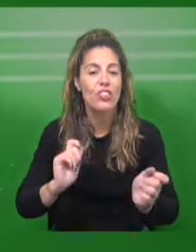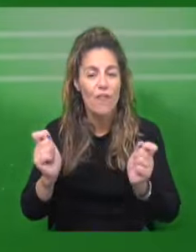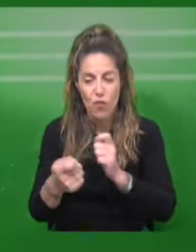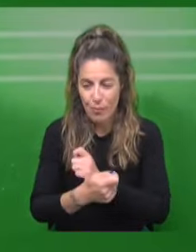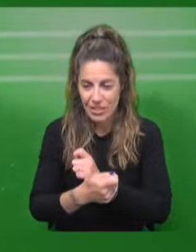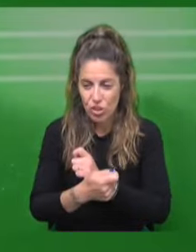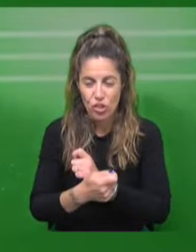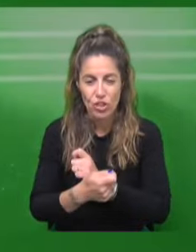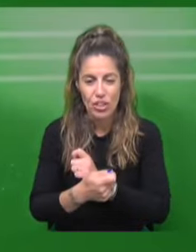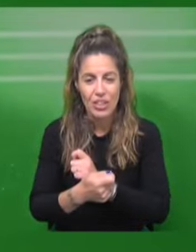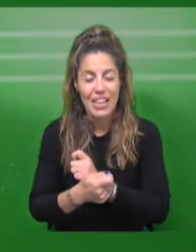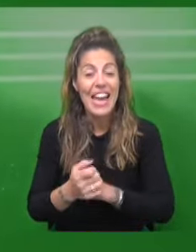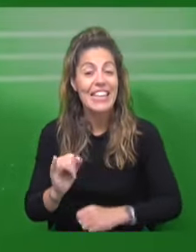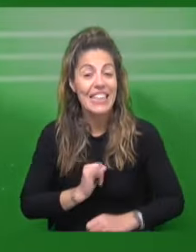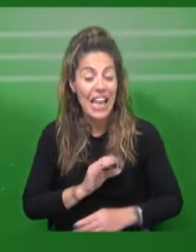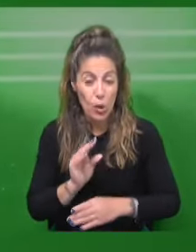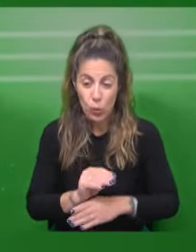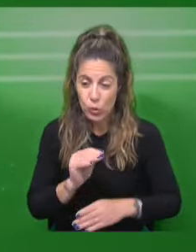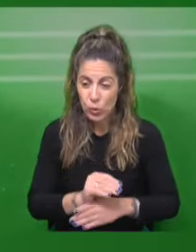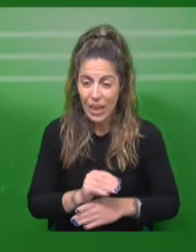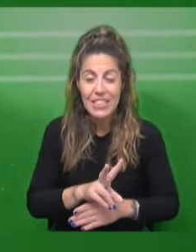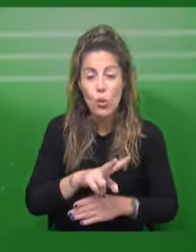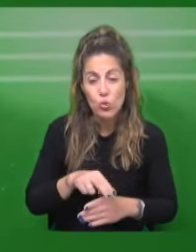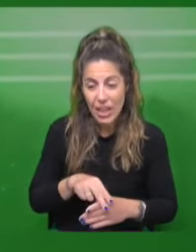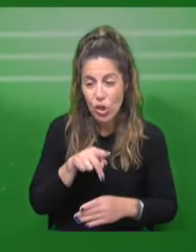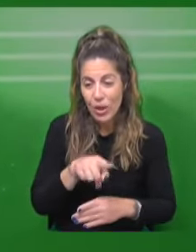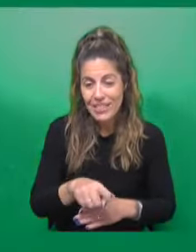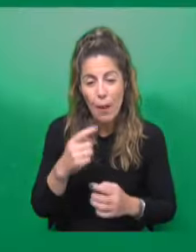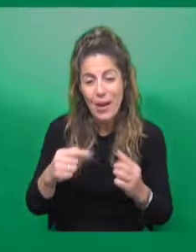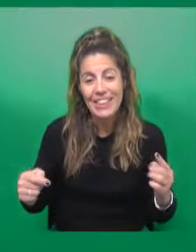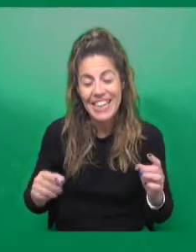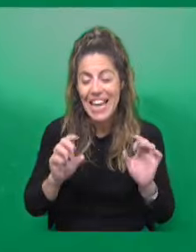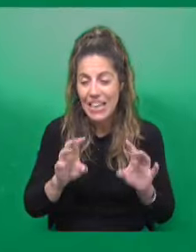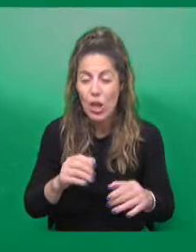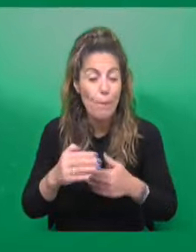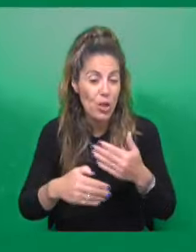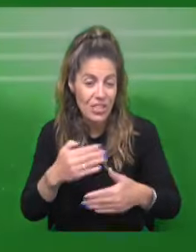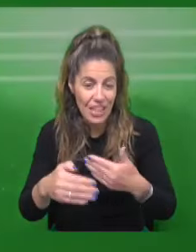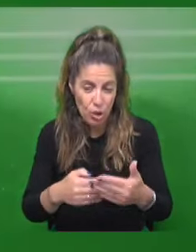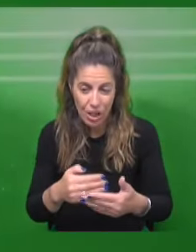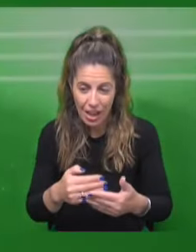este identidades culturales utilizando esas materias primas procesándolos